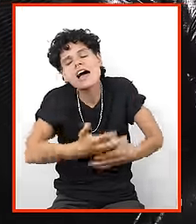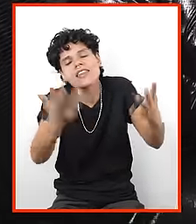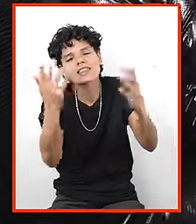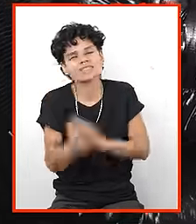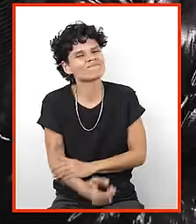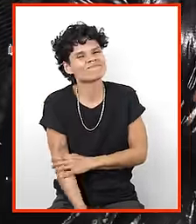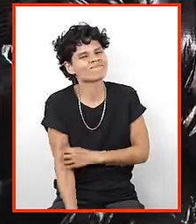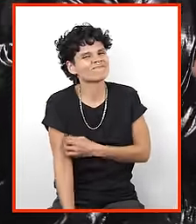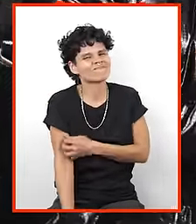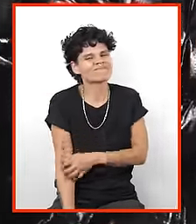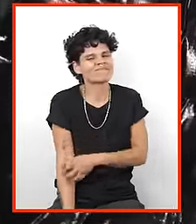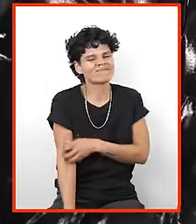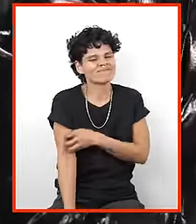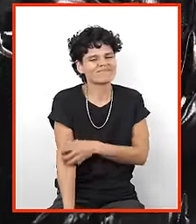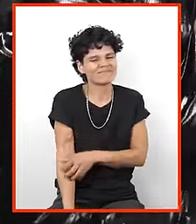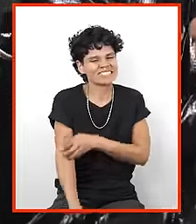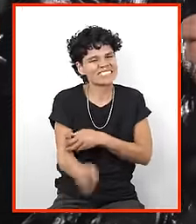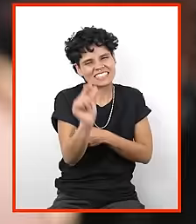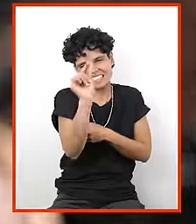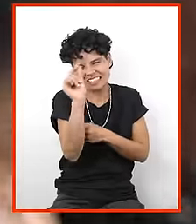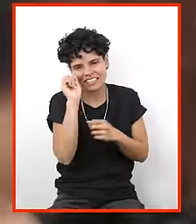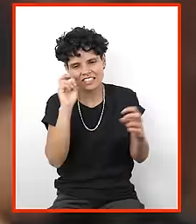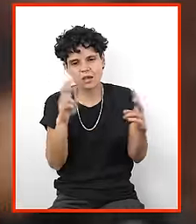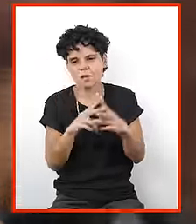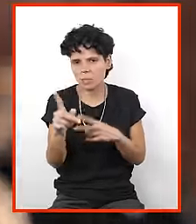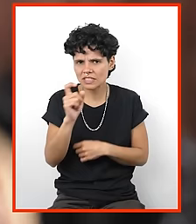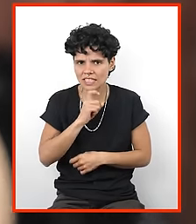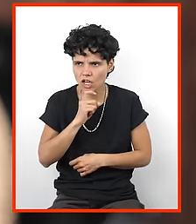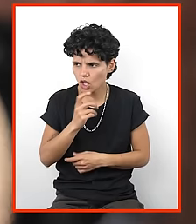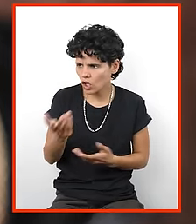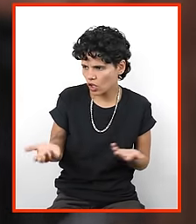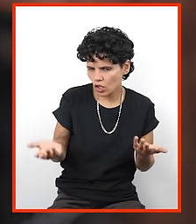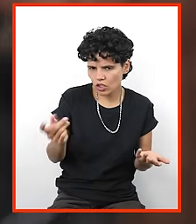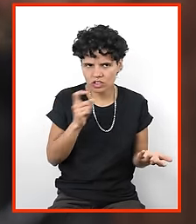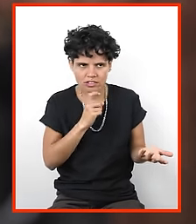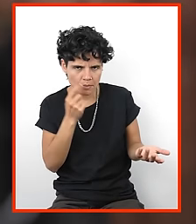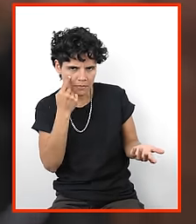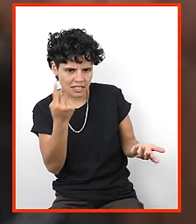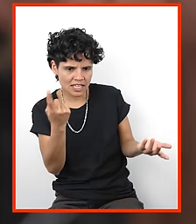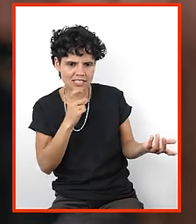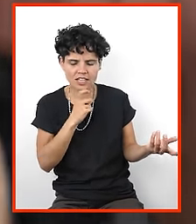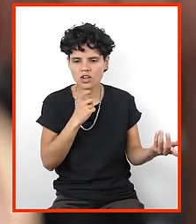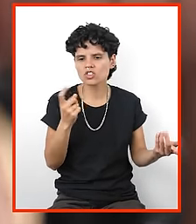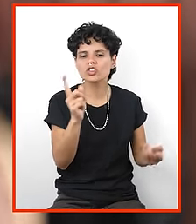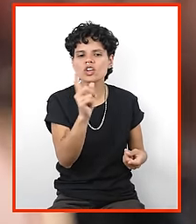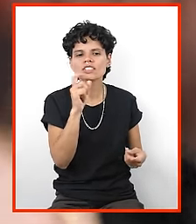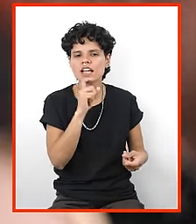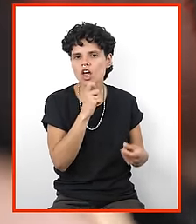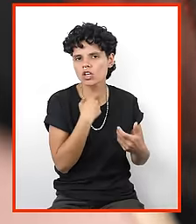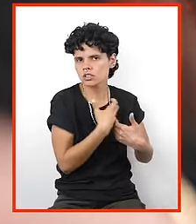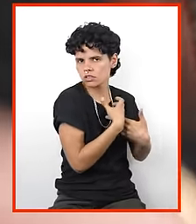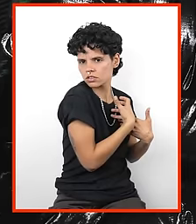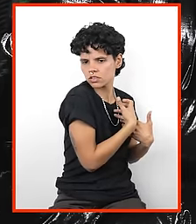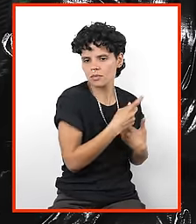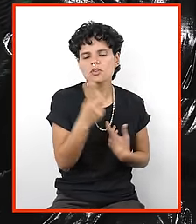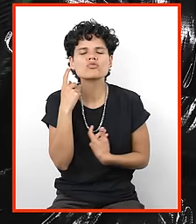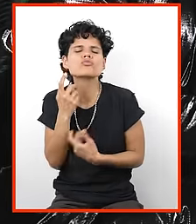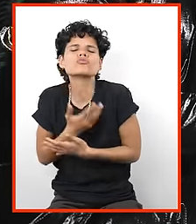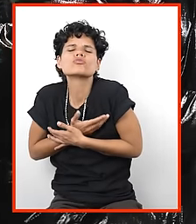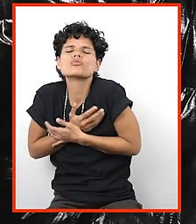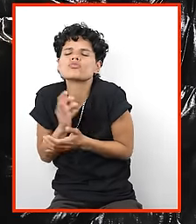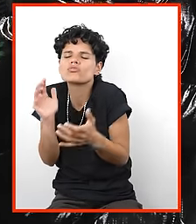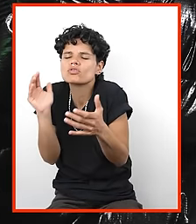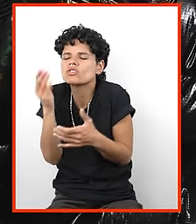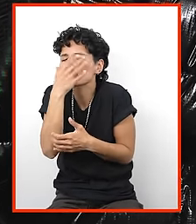No, no creo que sea. A veces vienen recién conociendo. ¿Por qué eres tan celoso, no soy celoso, Julio? A veces vienen recién conociendo. Mira que esta es mi guaguita, ya